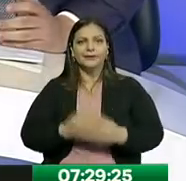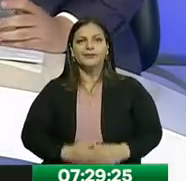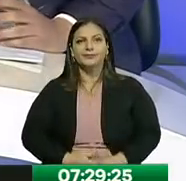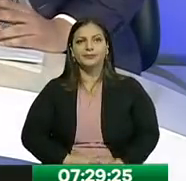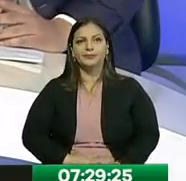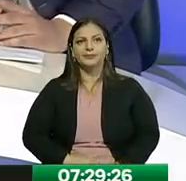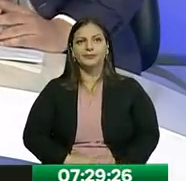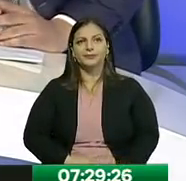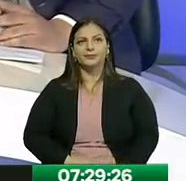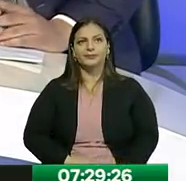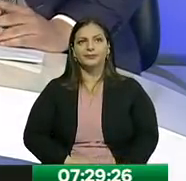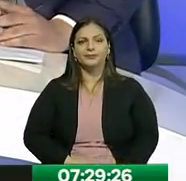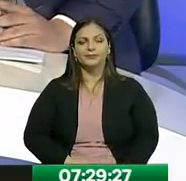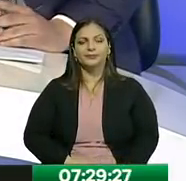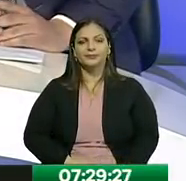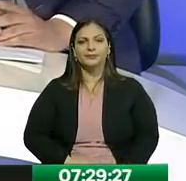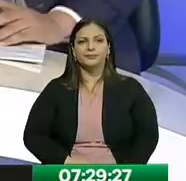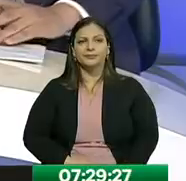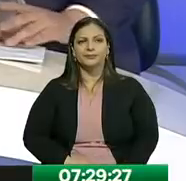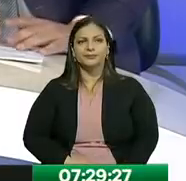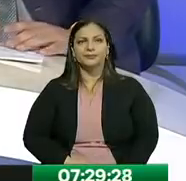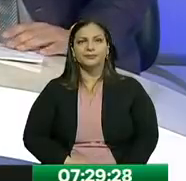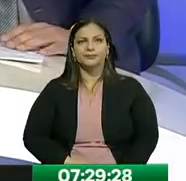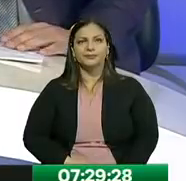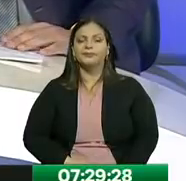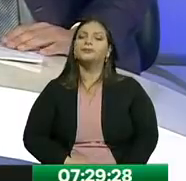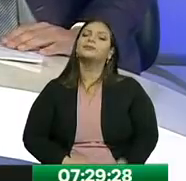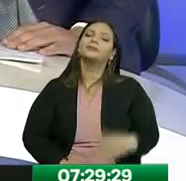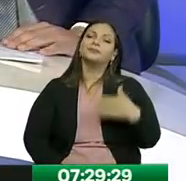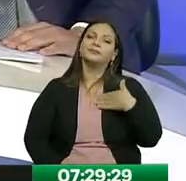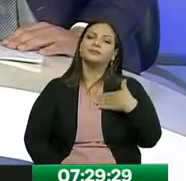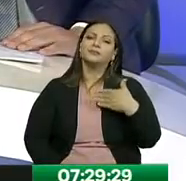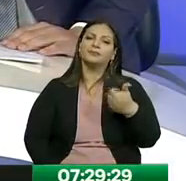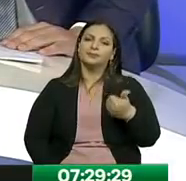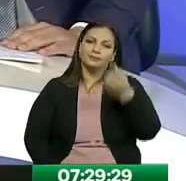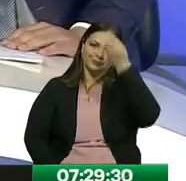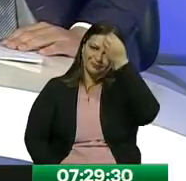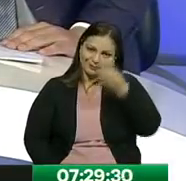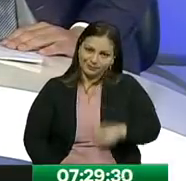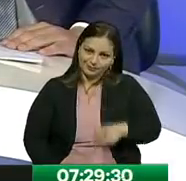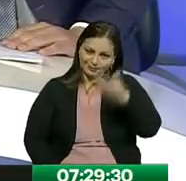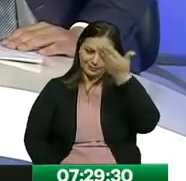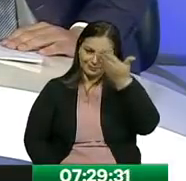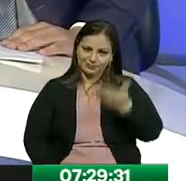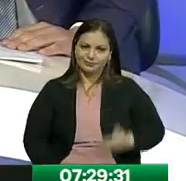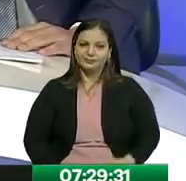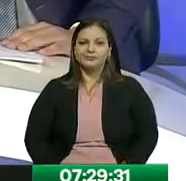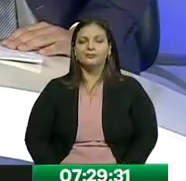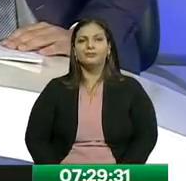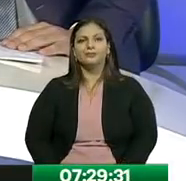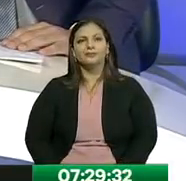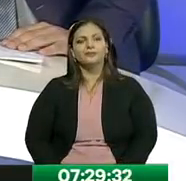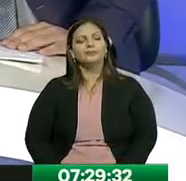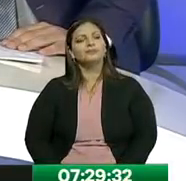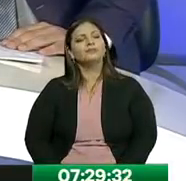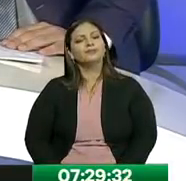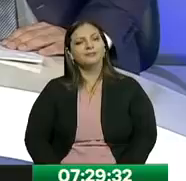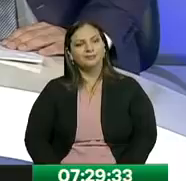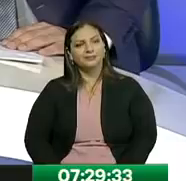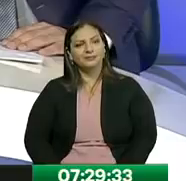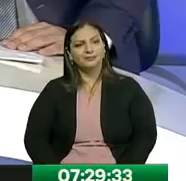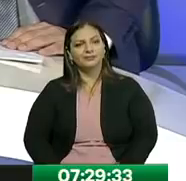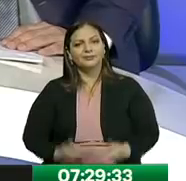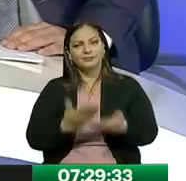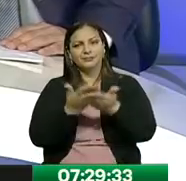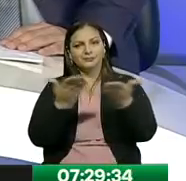está en uno de los lugares de la ciudad de Guayaquil. Jorge, ¿cómo estás? Muy buenos días. Buenos días, José Luis, Luisa